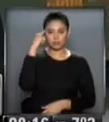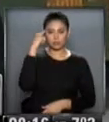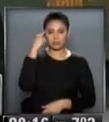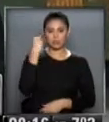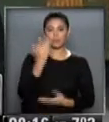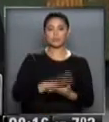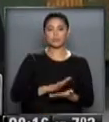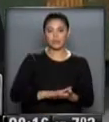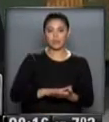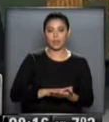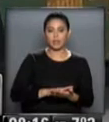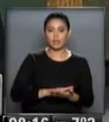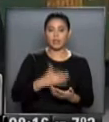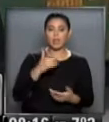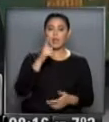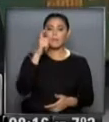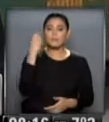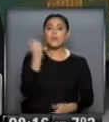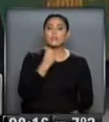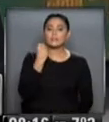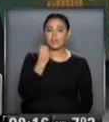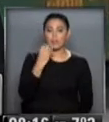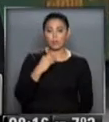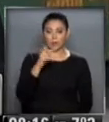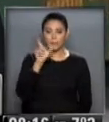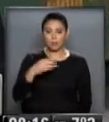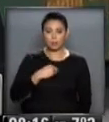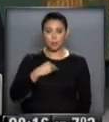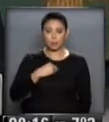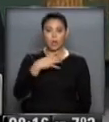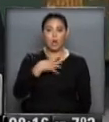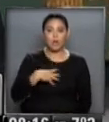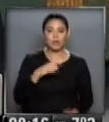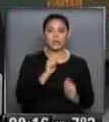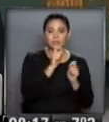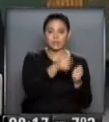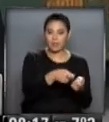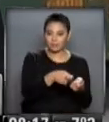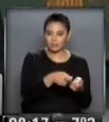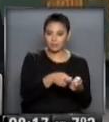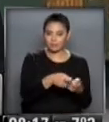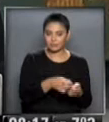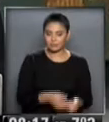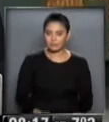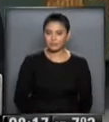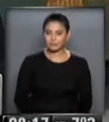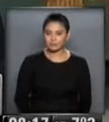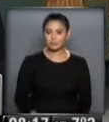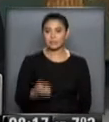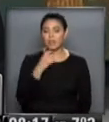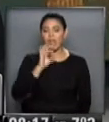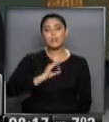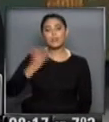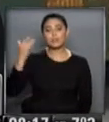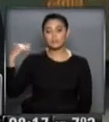de la importancia de ser parte voluntariamente de la donación de órganos y si bien digamos ya hace